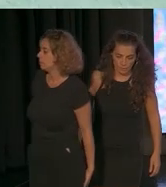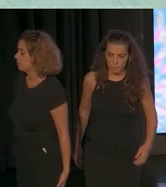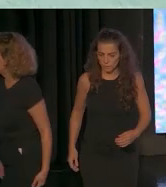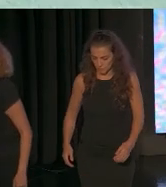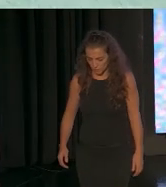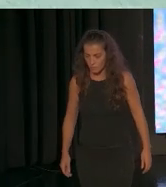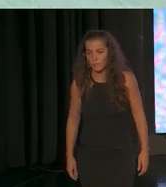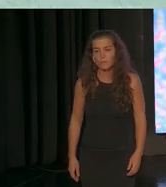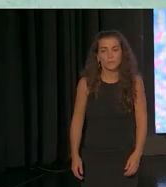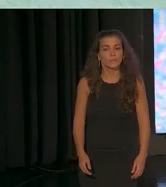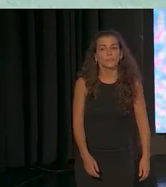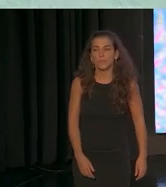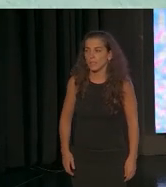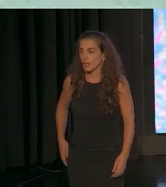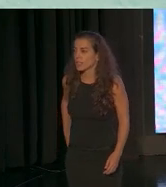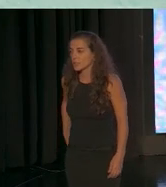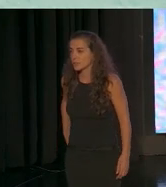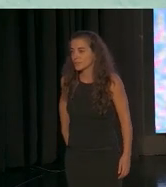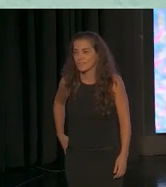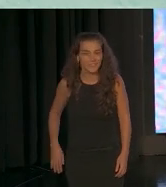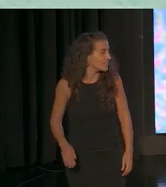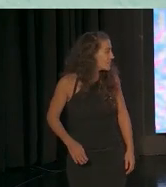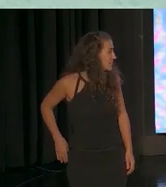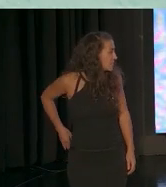Algunas hay. Algunas hay.